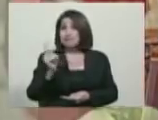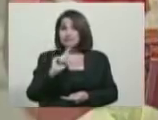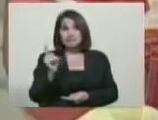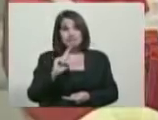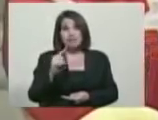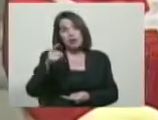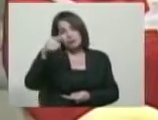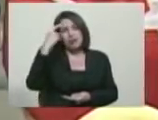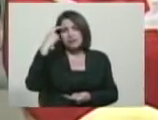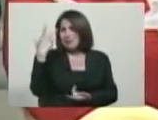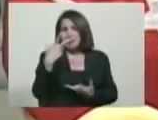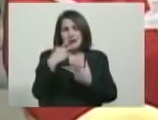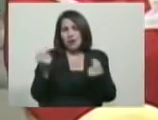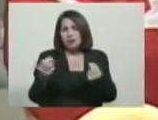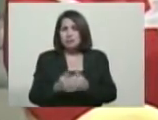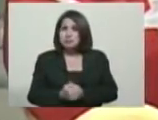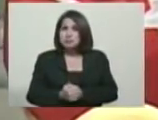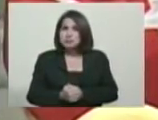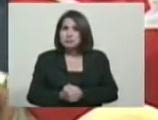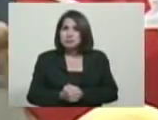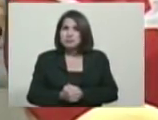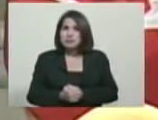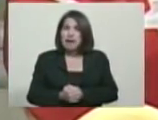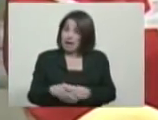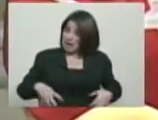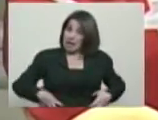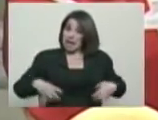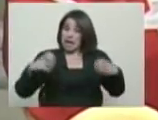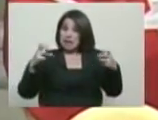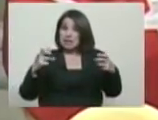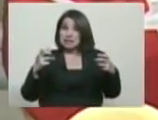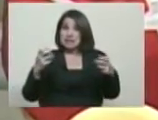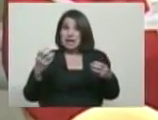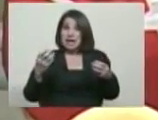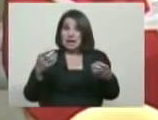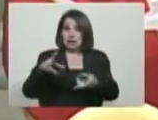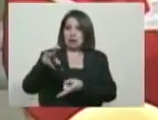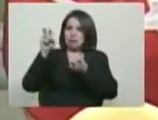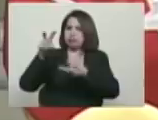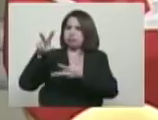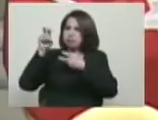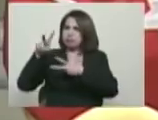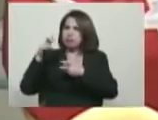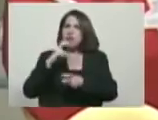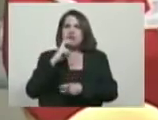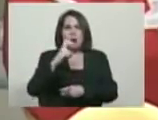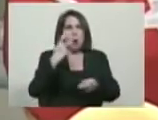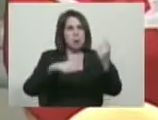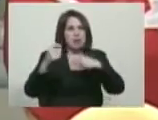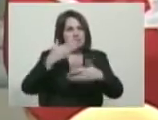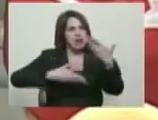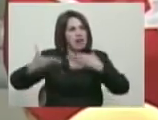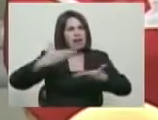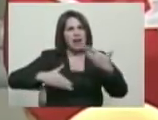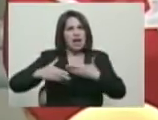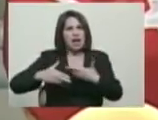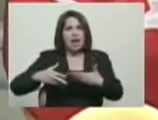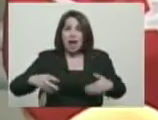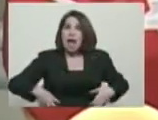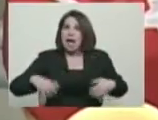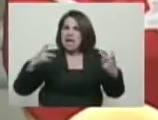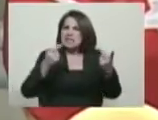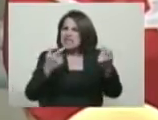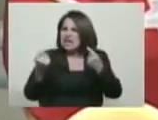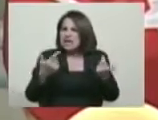Ustedes saben que no, los venezolanos. Esa riqueza se convierte en vivienda, en educación. Esa riqueza se